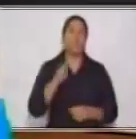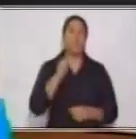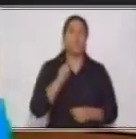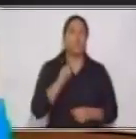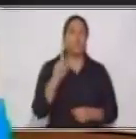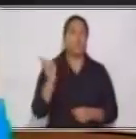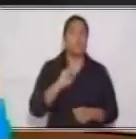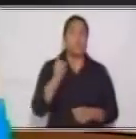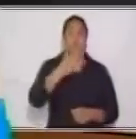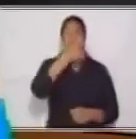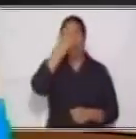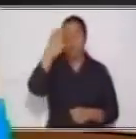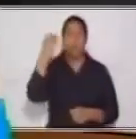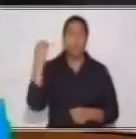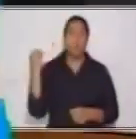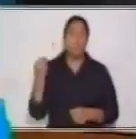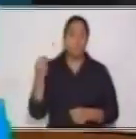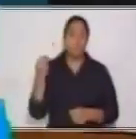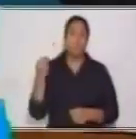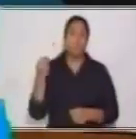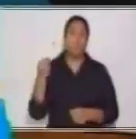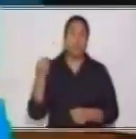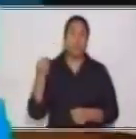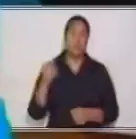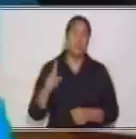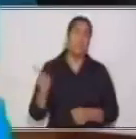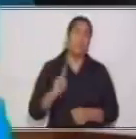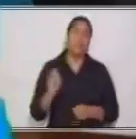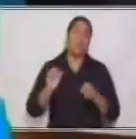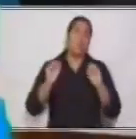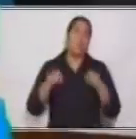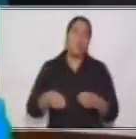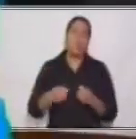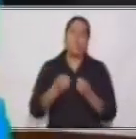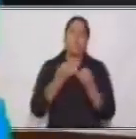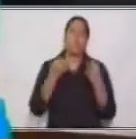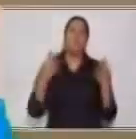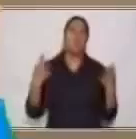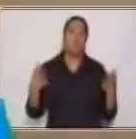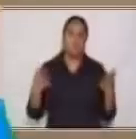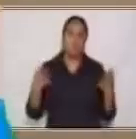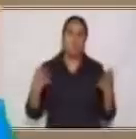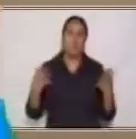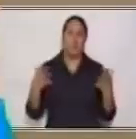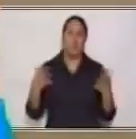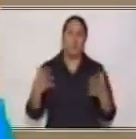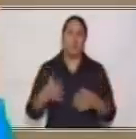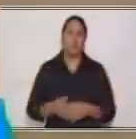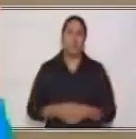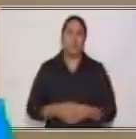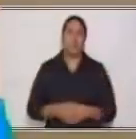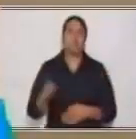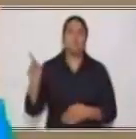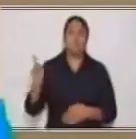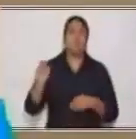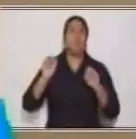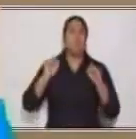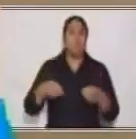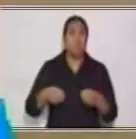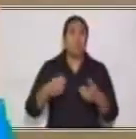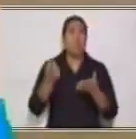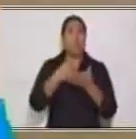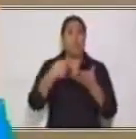olvidar que precisamente no pueden ser solo números. Acá podemos escribir el